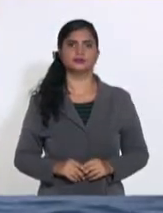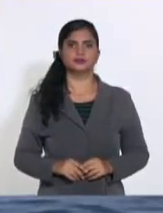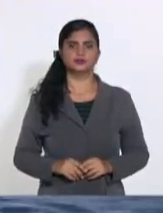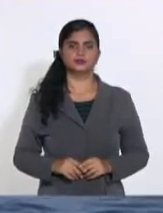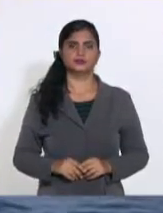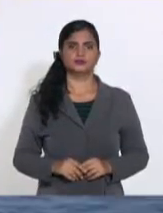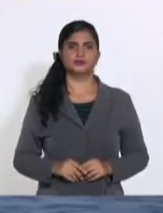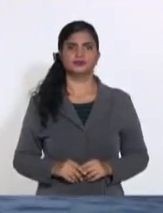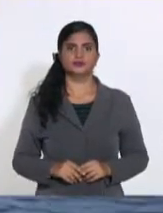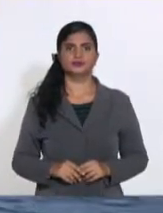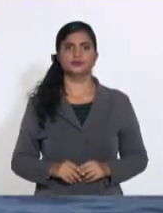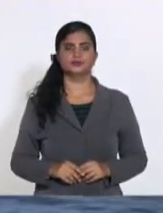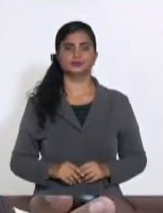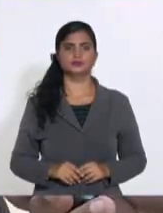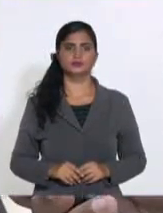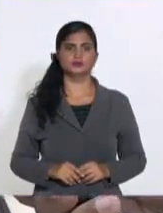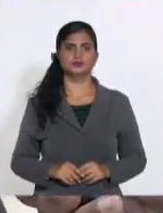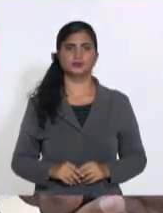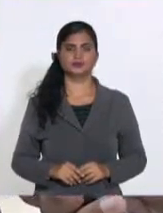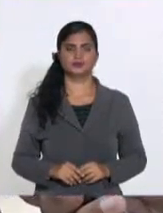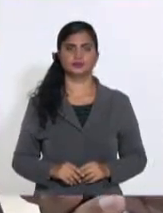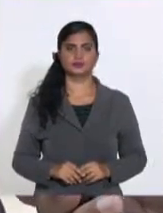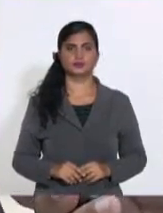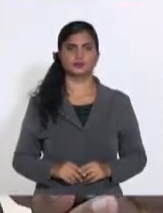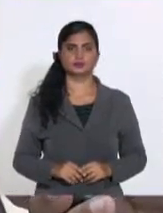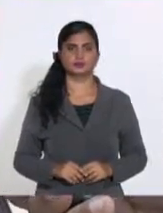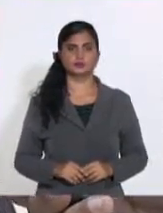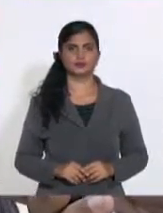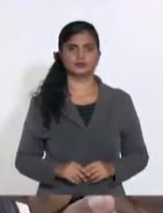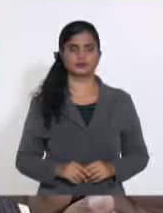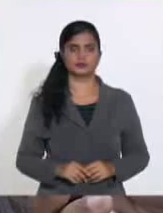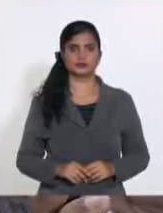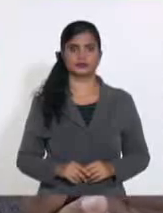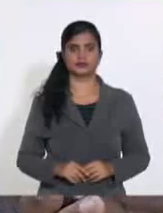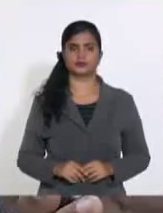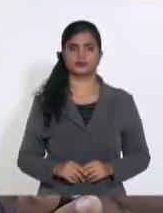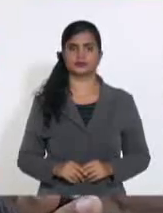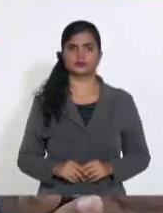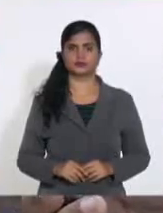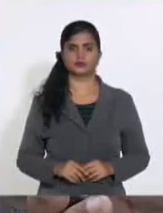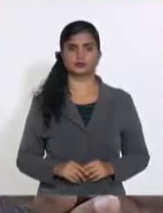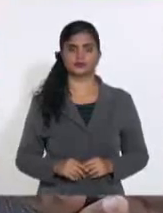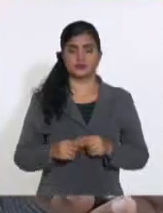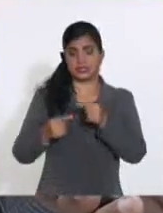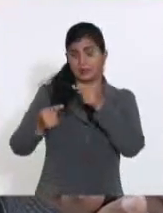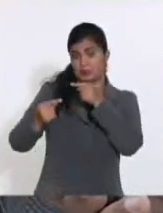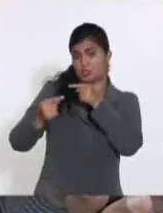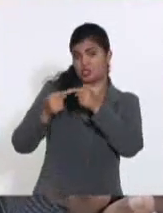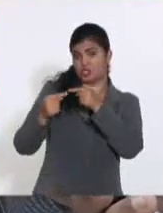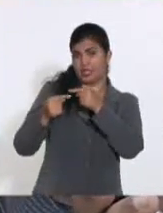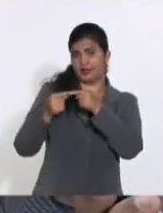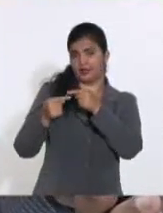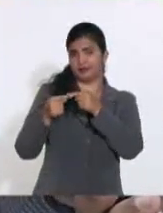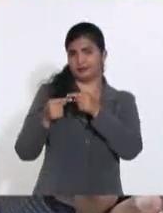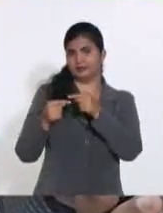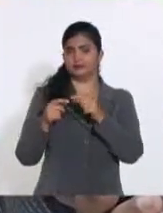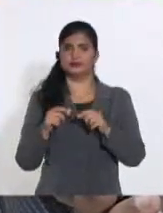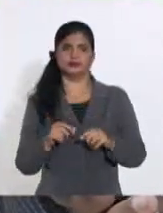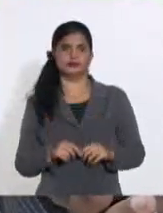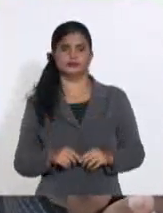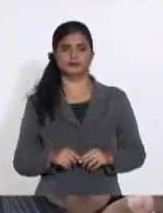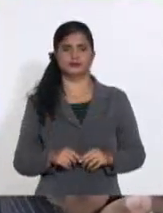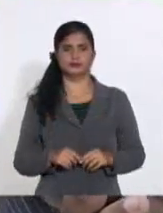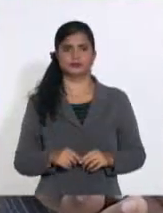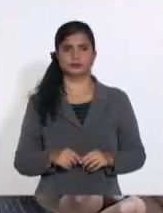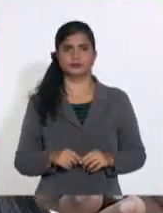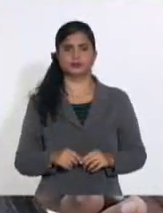también la tenemos con un nivel de disponibilidad realmente elevado y estamos muy cerca de el comportamiento a la